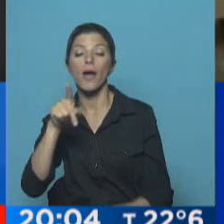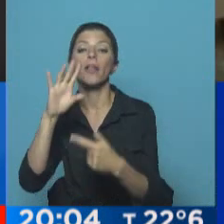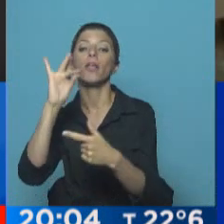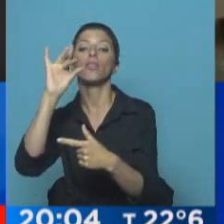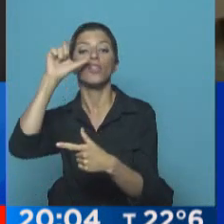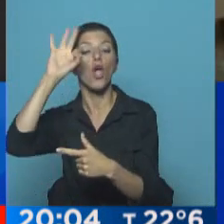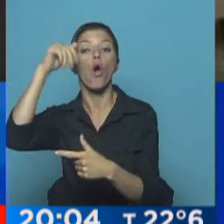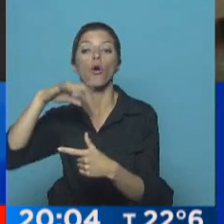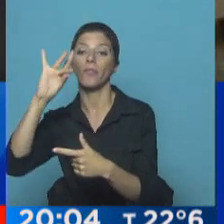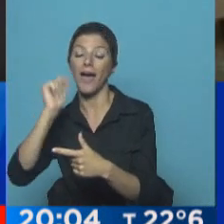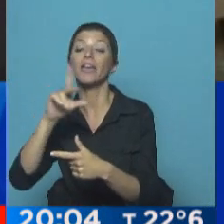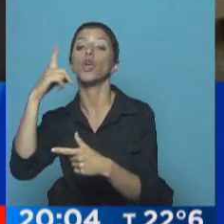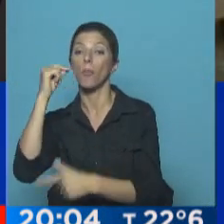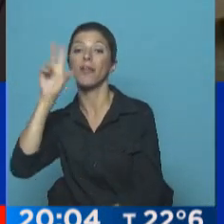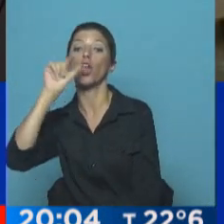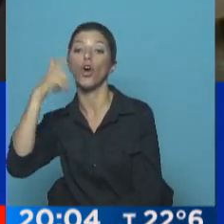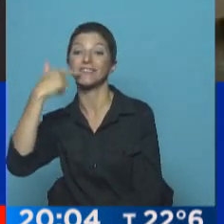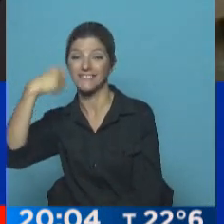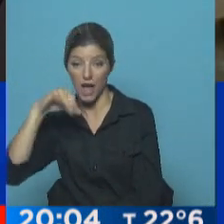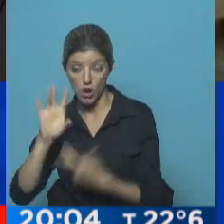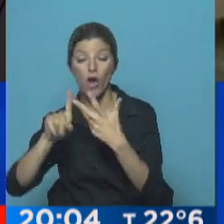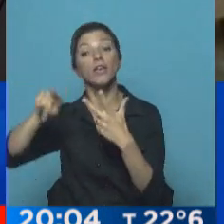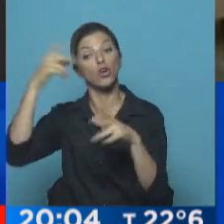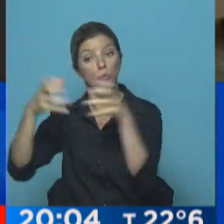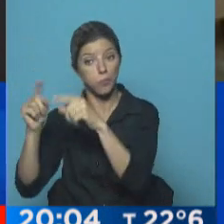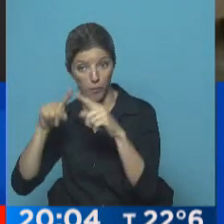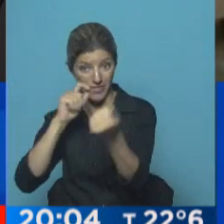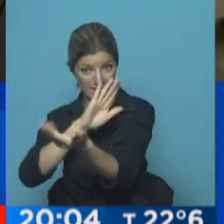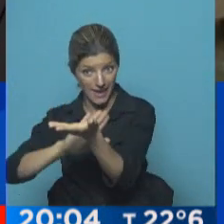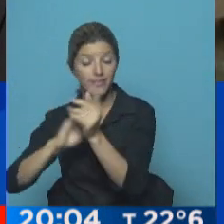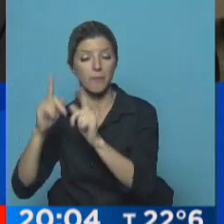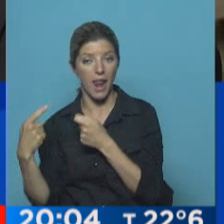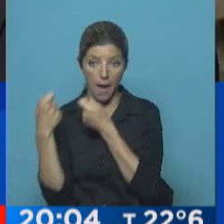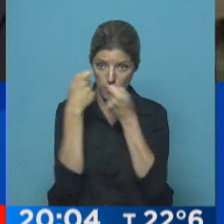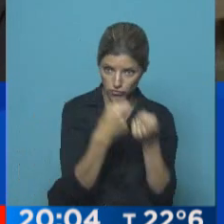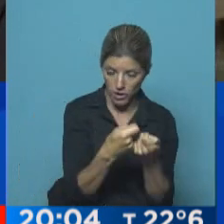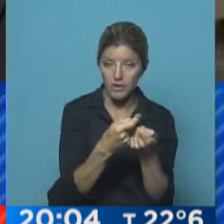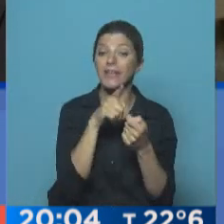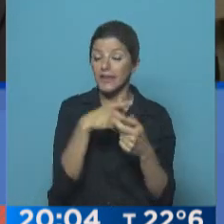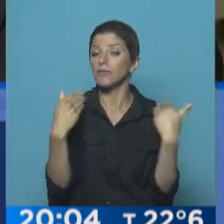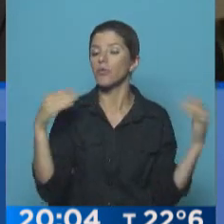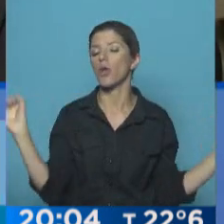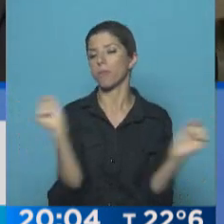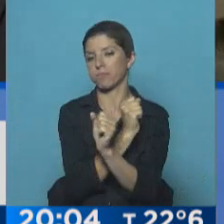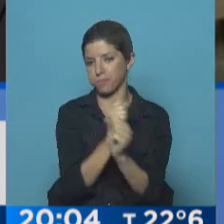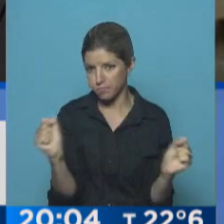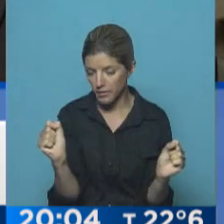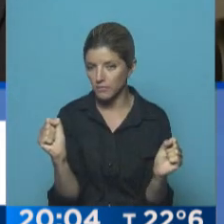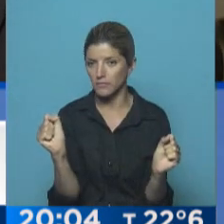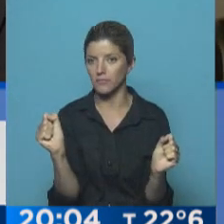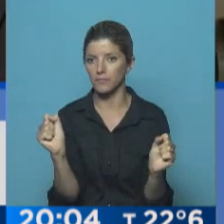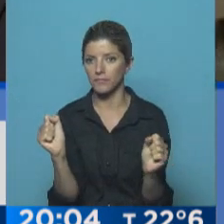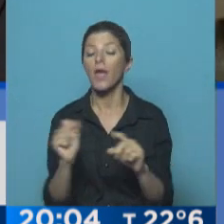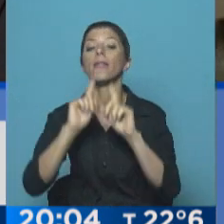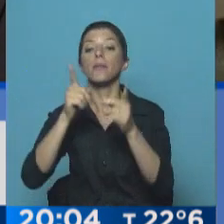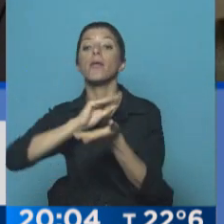y también otros partidos de izquierda. De esta manera se logró el quórum con la llegada también del diputado nacional de la provincia de Tucumán,